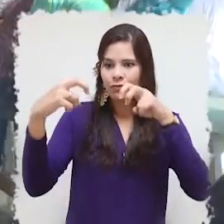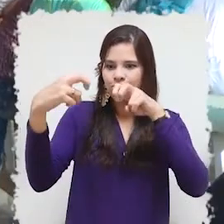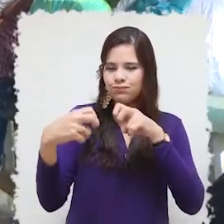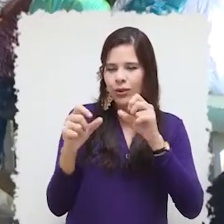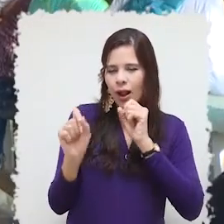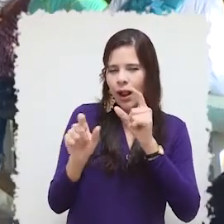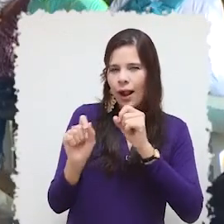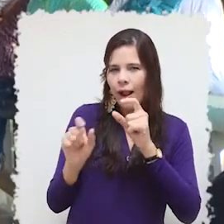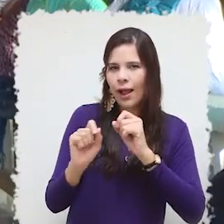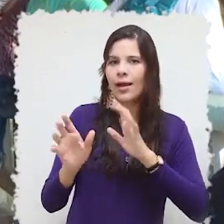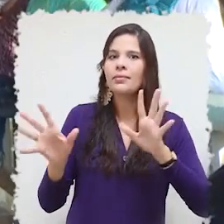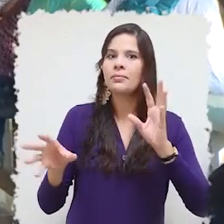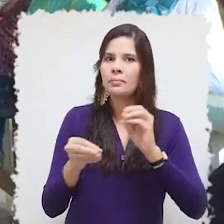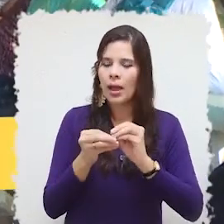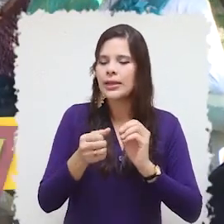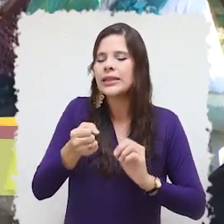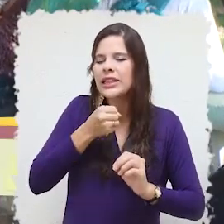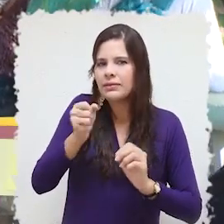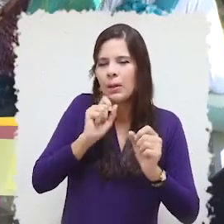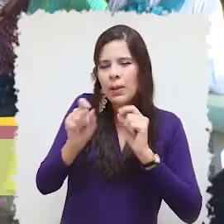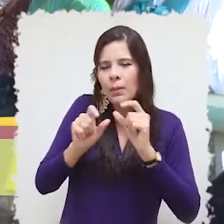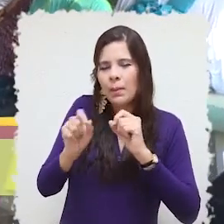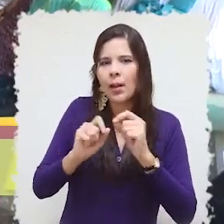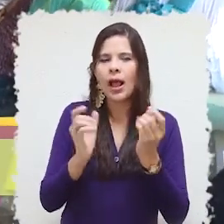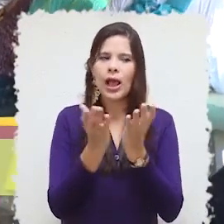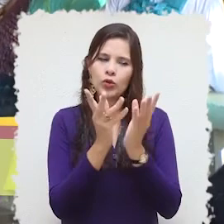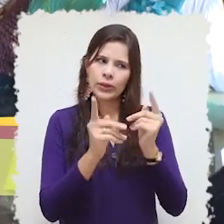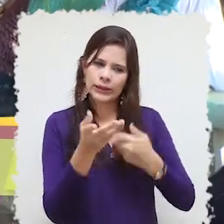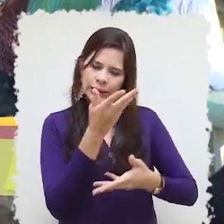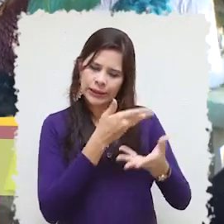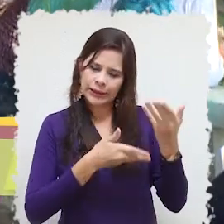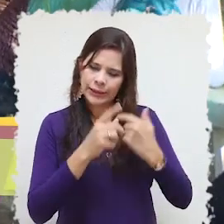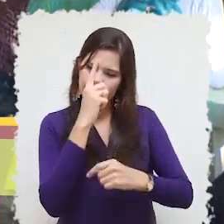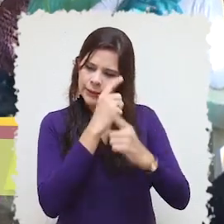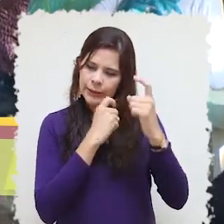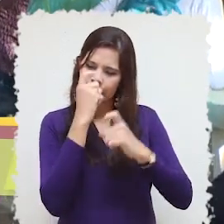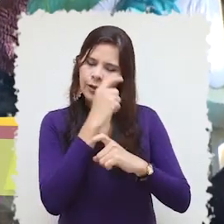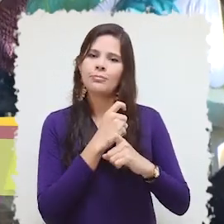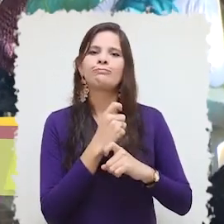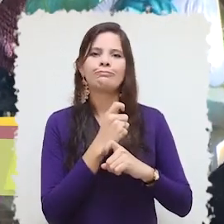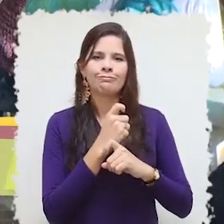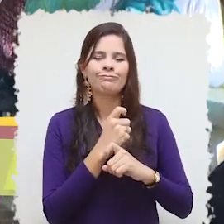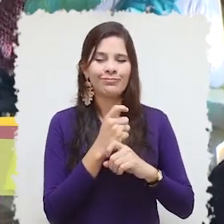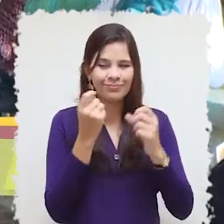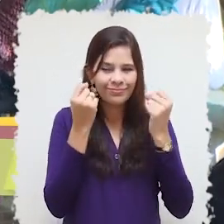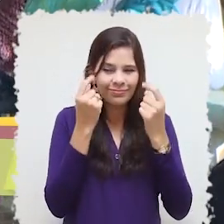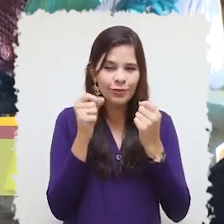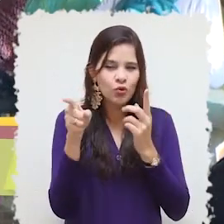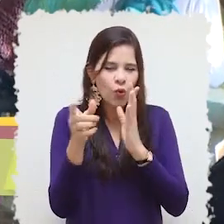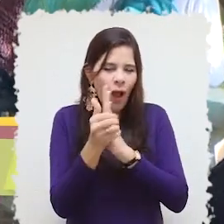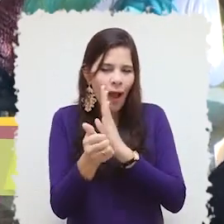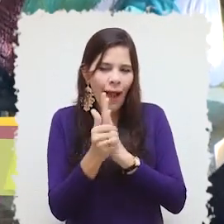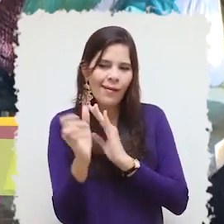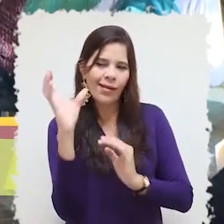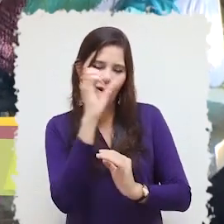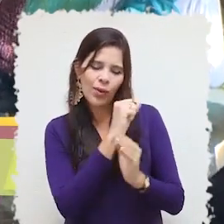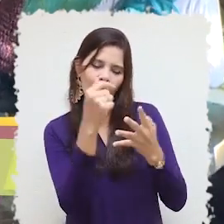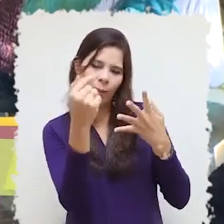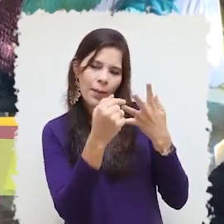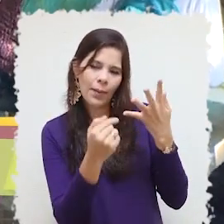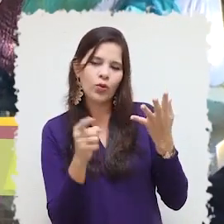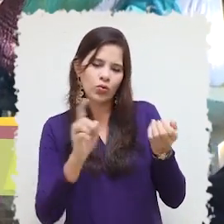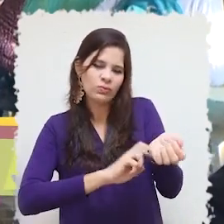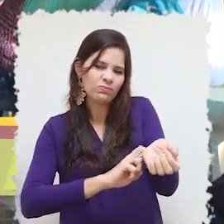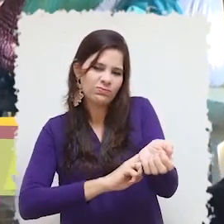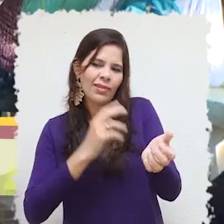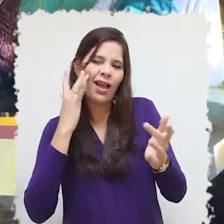con un proceso de entrevista con lo cual los estudiantes pudieron tener una retroalimentación y a partir de ese conocimiento de sus habilidades, sus